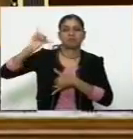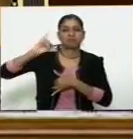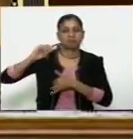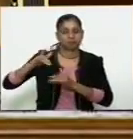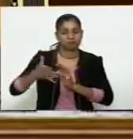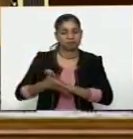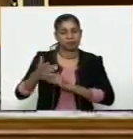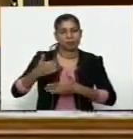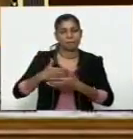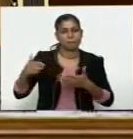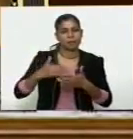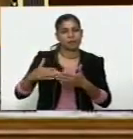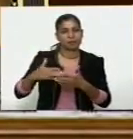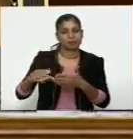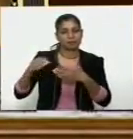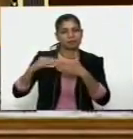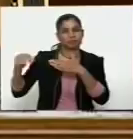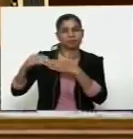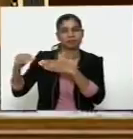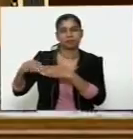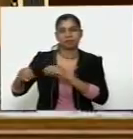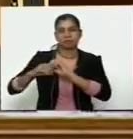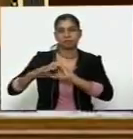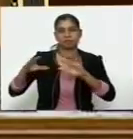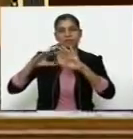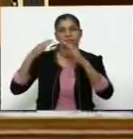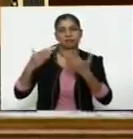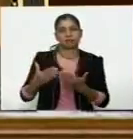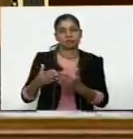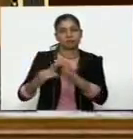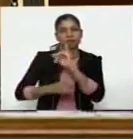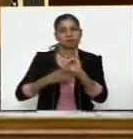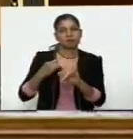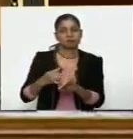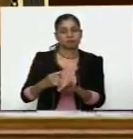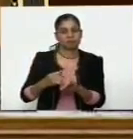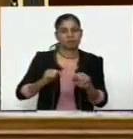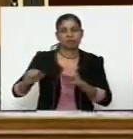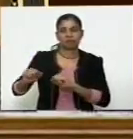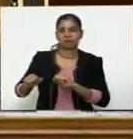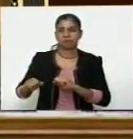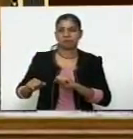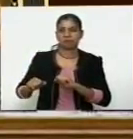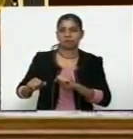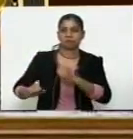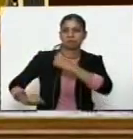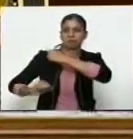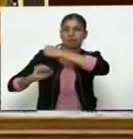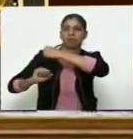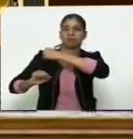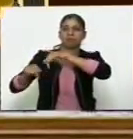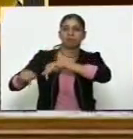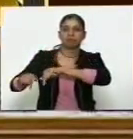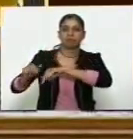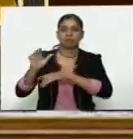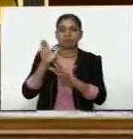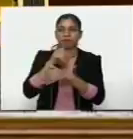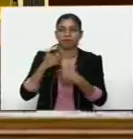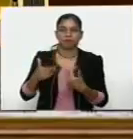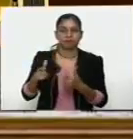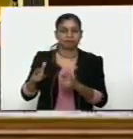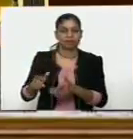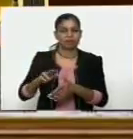que diariamente danzan en el mundo financiero internacional no tienen respaldo alguno, compañeros. Esa es la